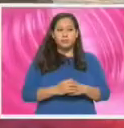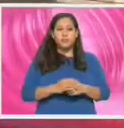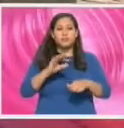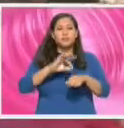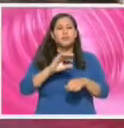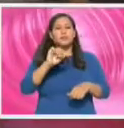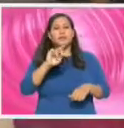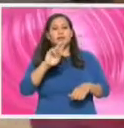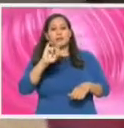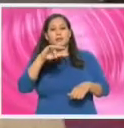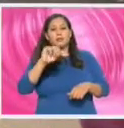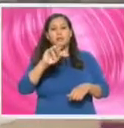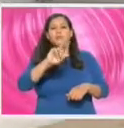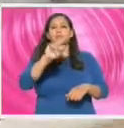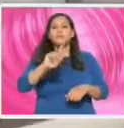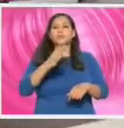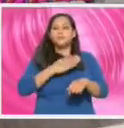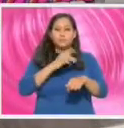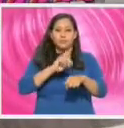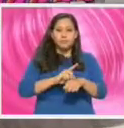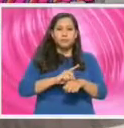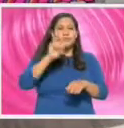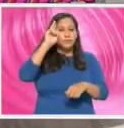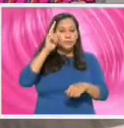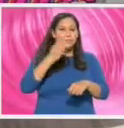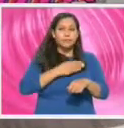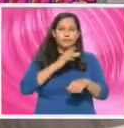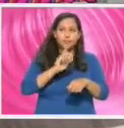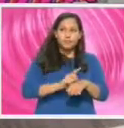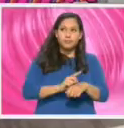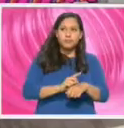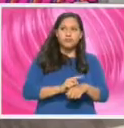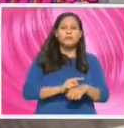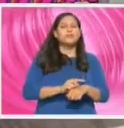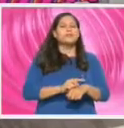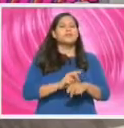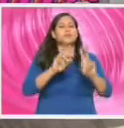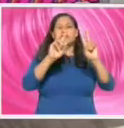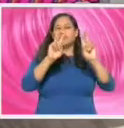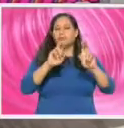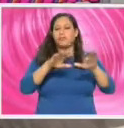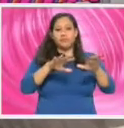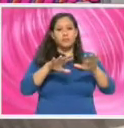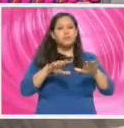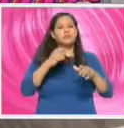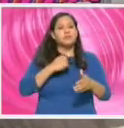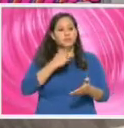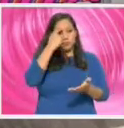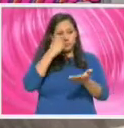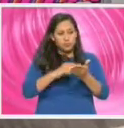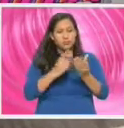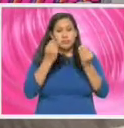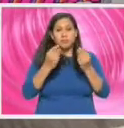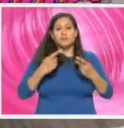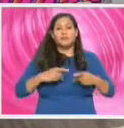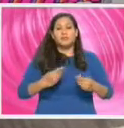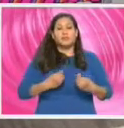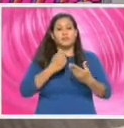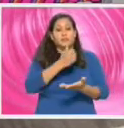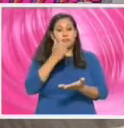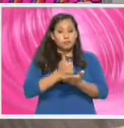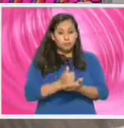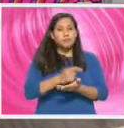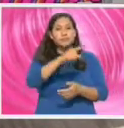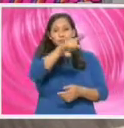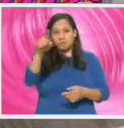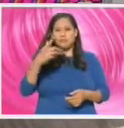Doctora Adriana Ruiz, muy buenos días. Hola, Pau, muy buenos días. Un gran tema que yo creo que muchos de los capitalinos